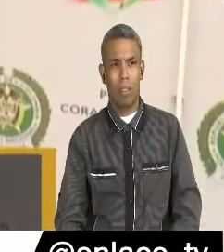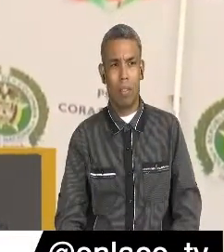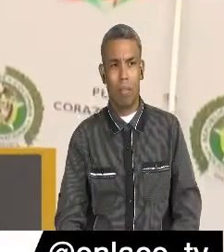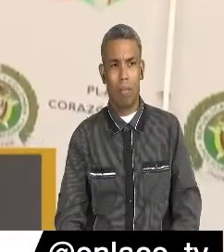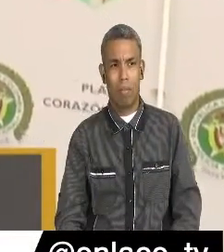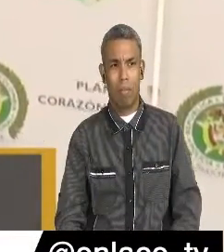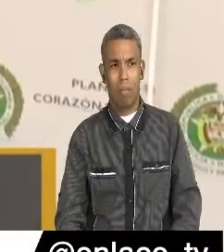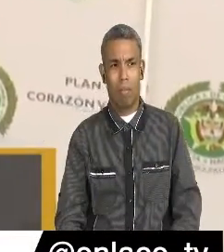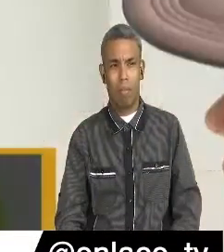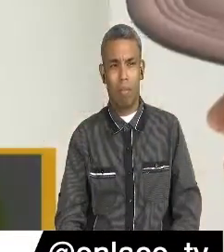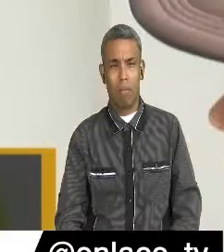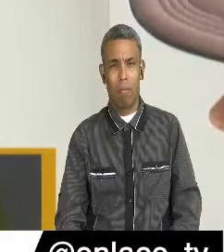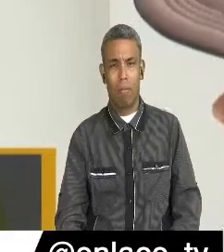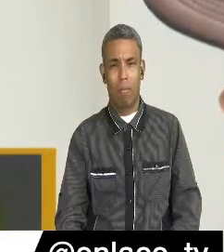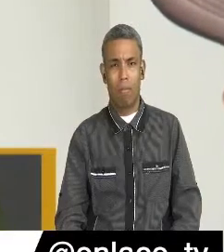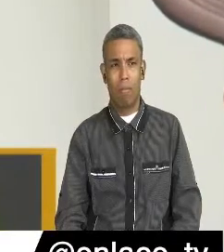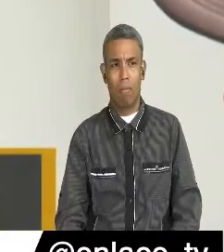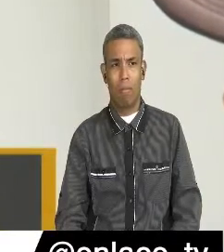incluso